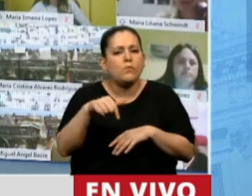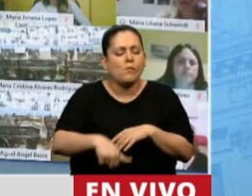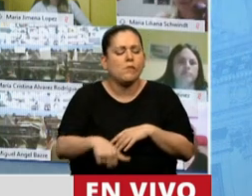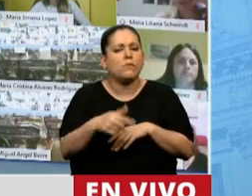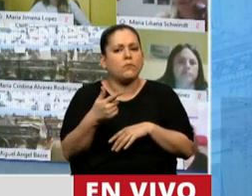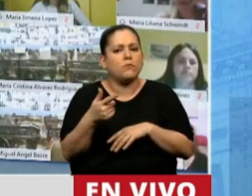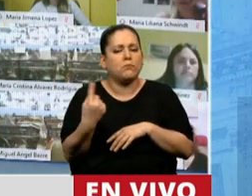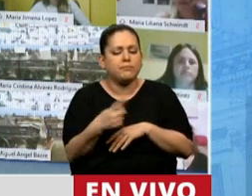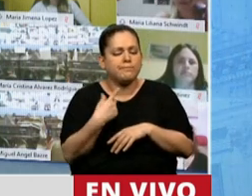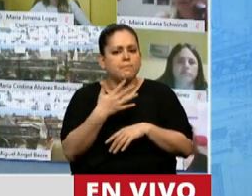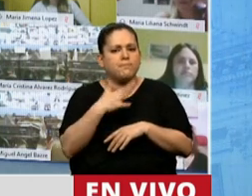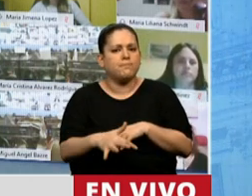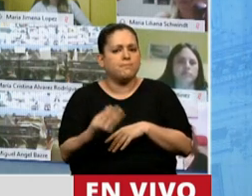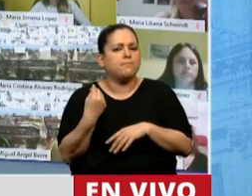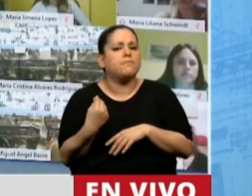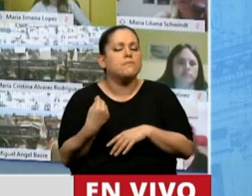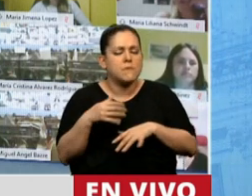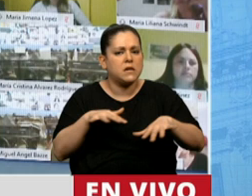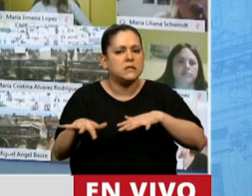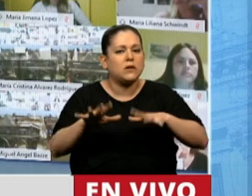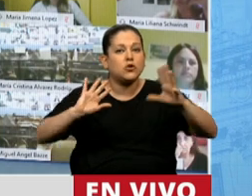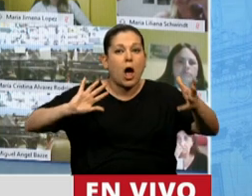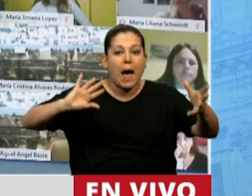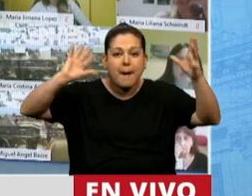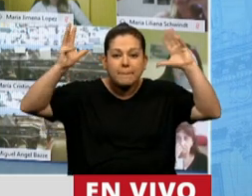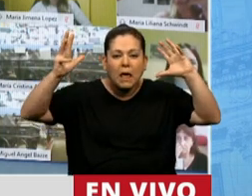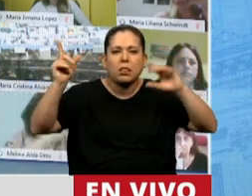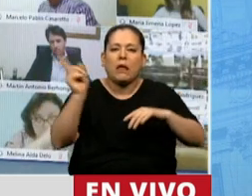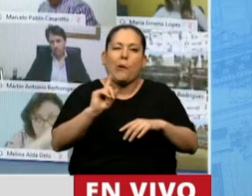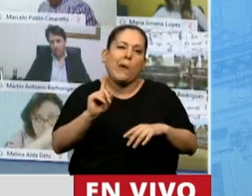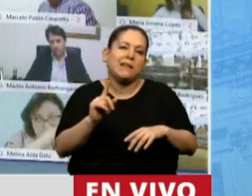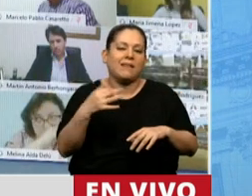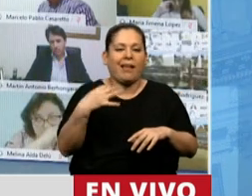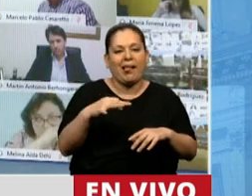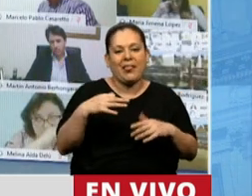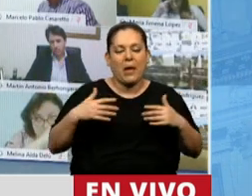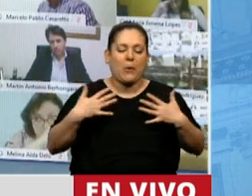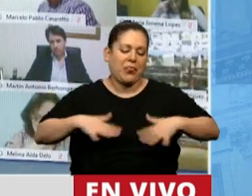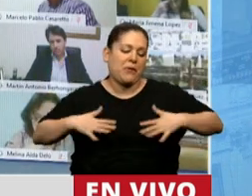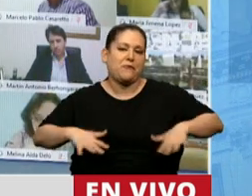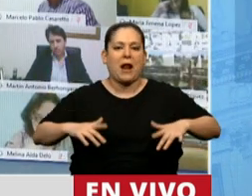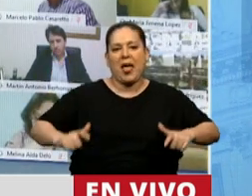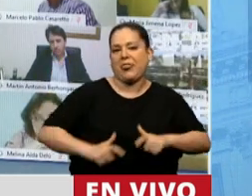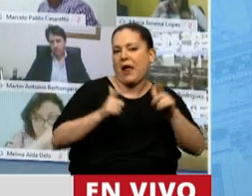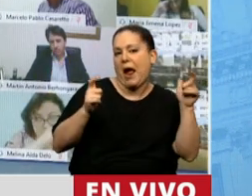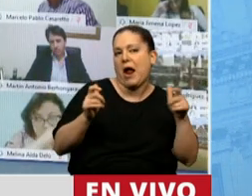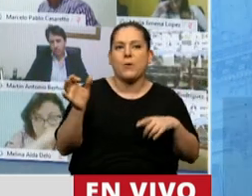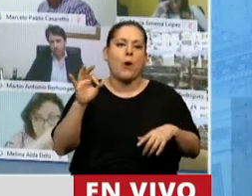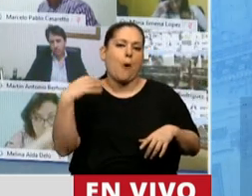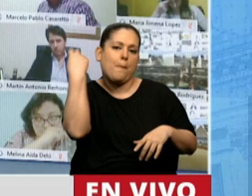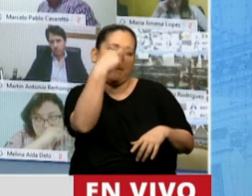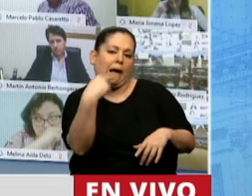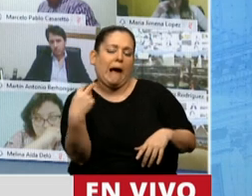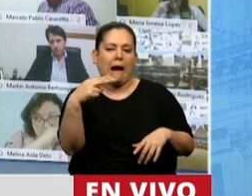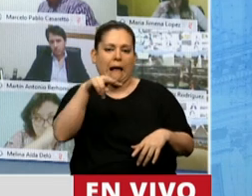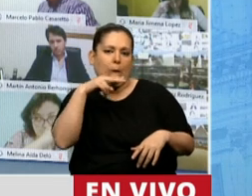en el que hemos entendido que la política ambiental no consta de disfrazarse de árbol no consta de pintarse de verde sino